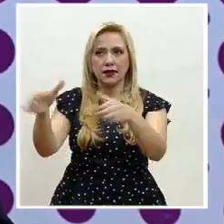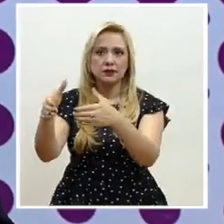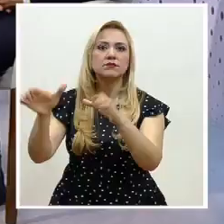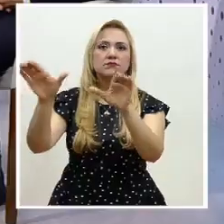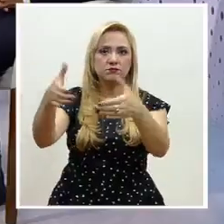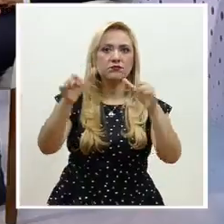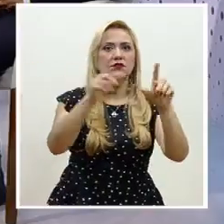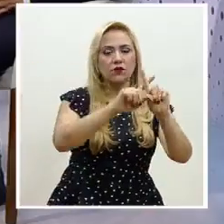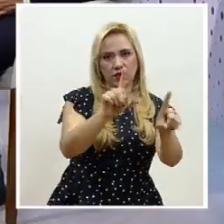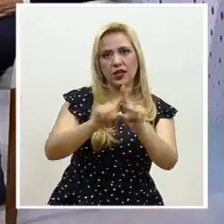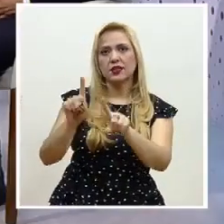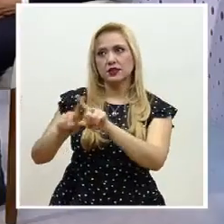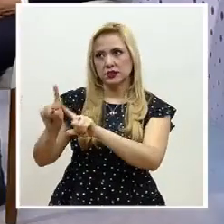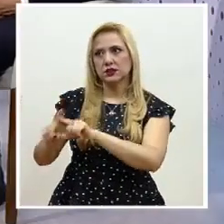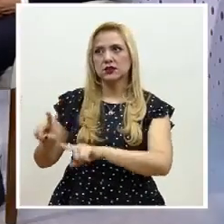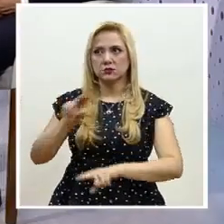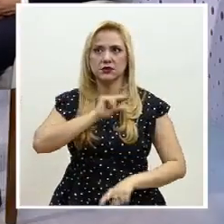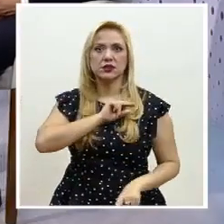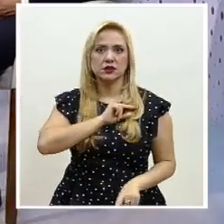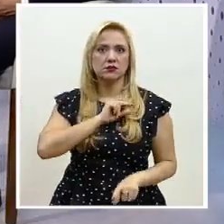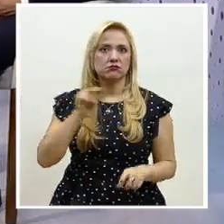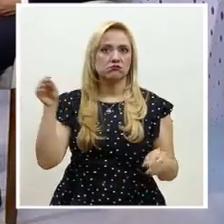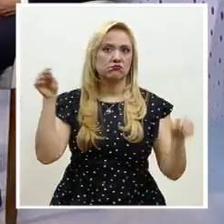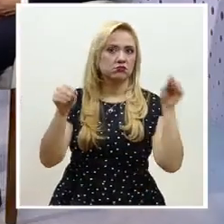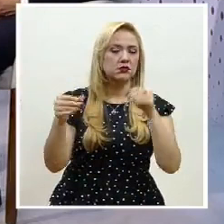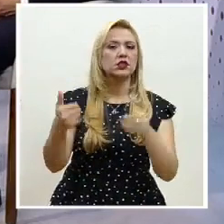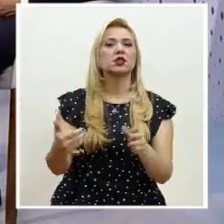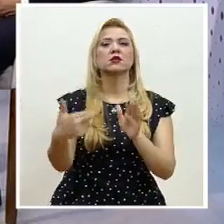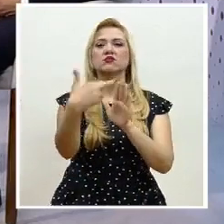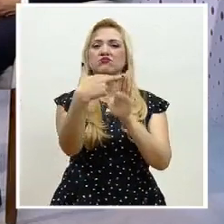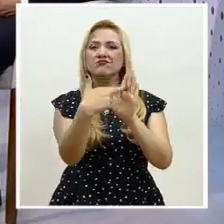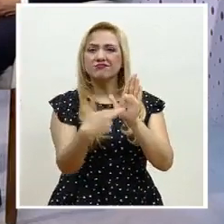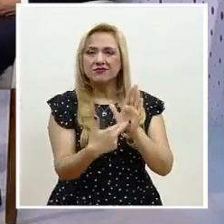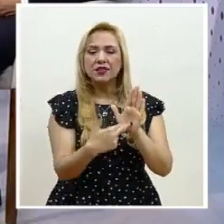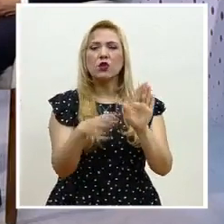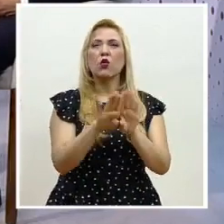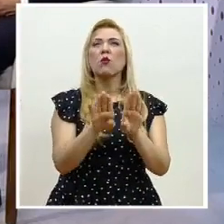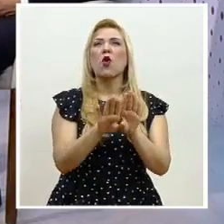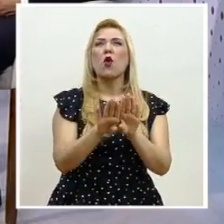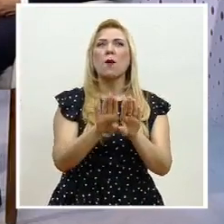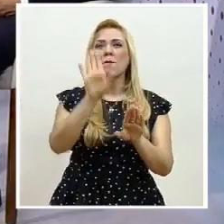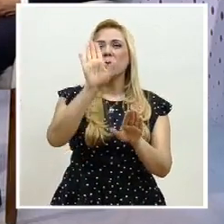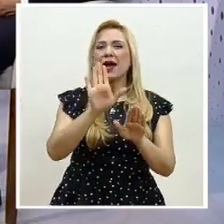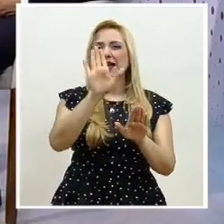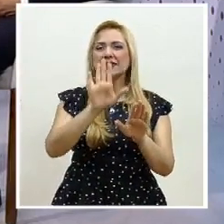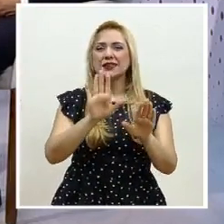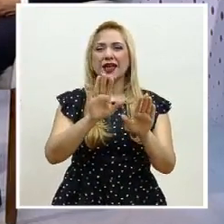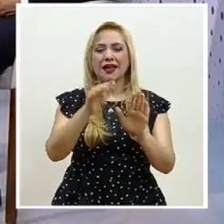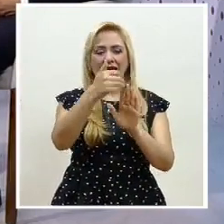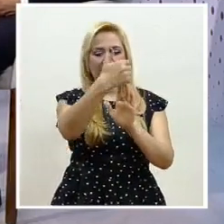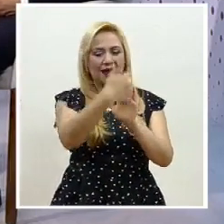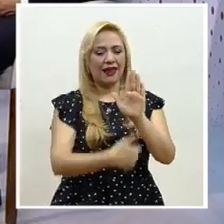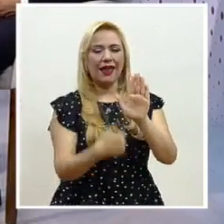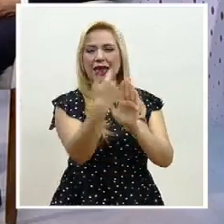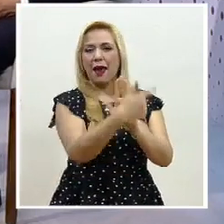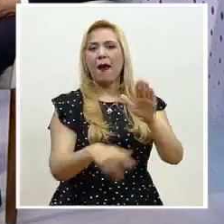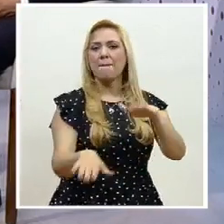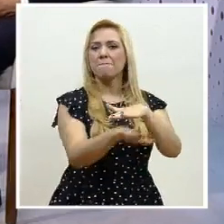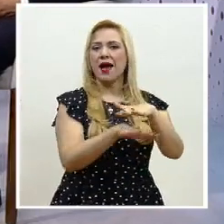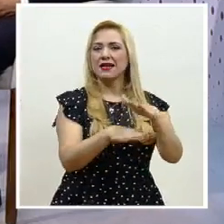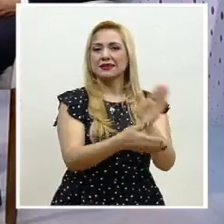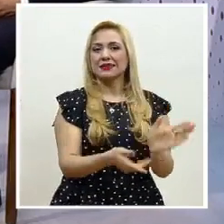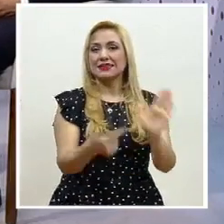énfasis es muy importante. La creación de estándares, ¿no? Que la Suprema Corte cada vez más en sus sentencias pues nos genera estándares que además